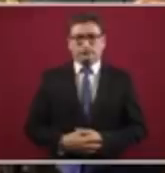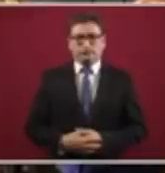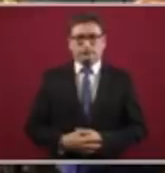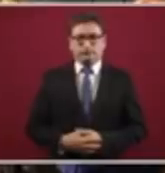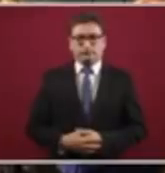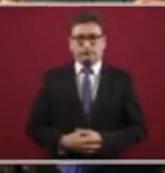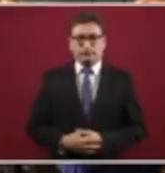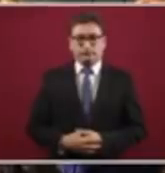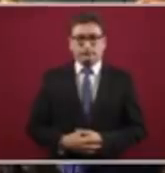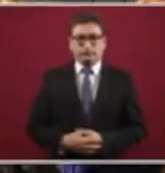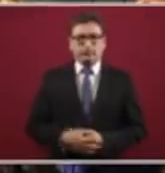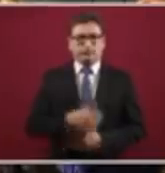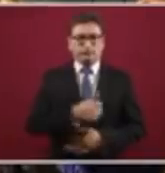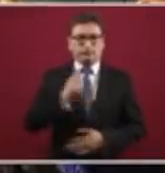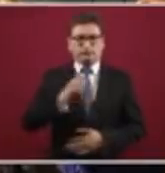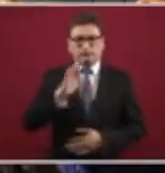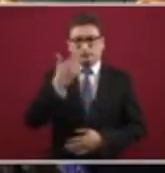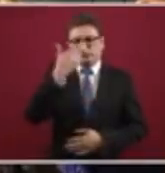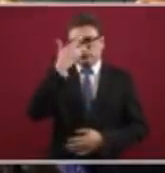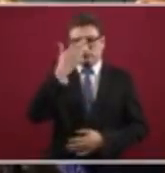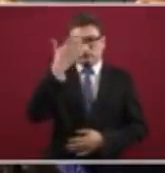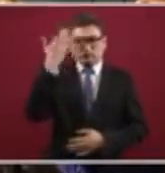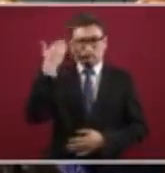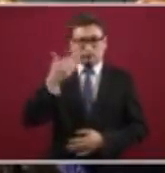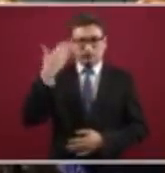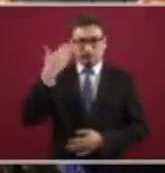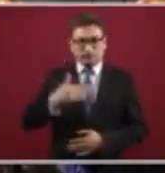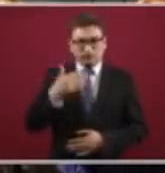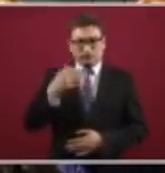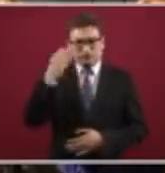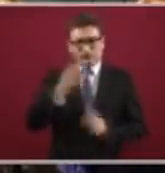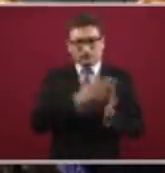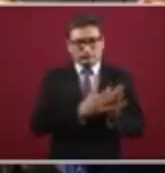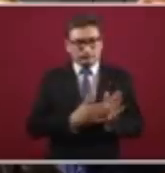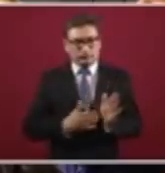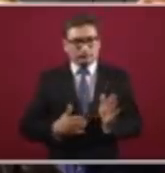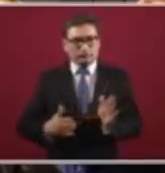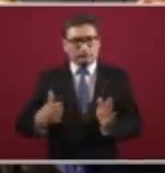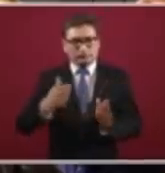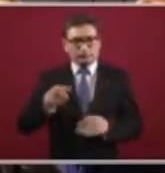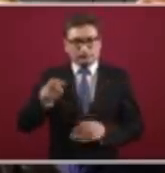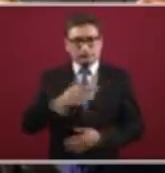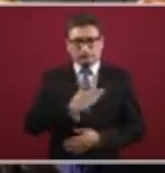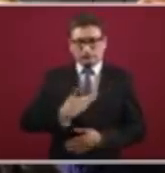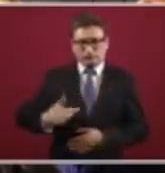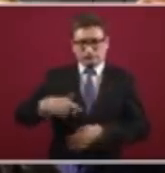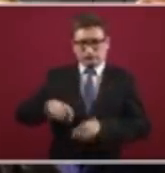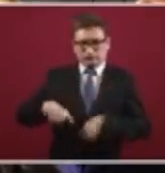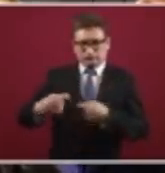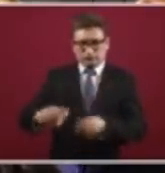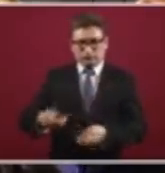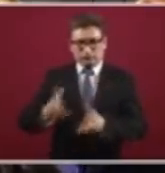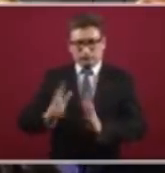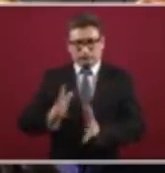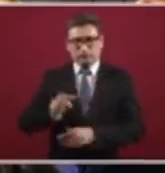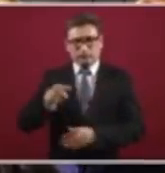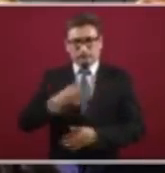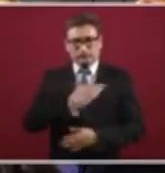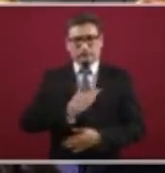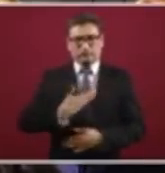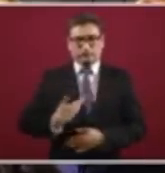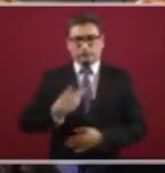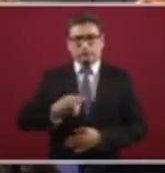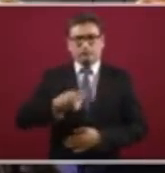hacer un poco de memoria que ya desde el proceso de transición el ciudadano presidente como presidente electo sostuvo la